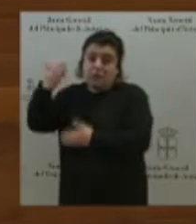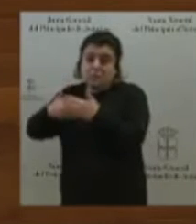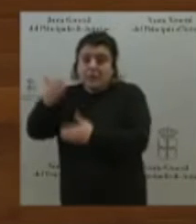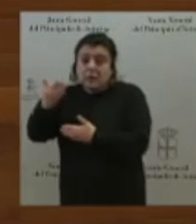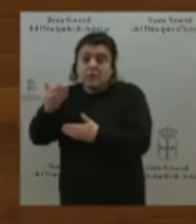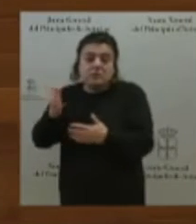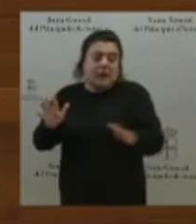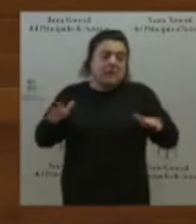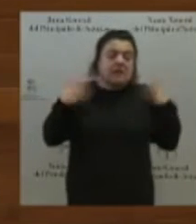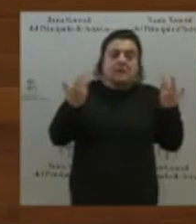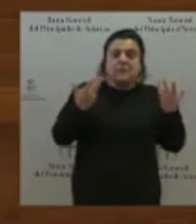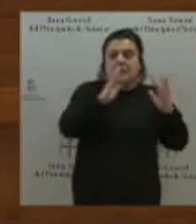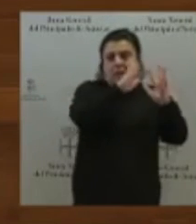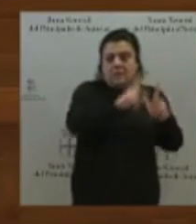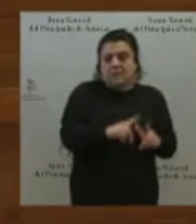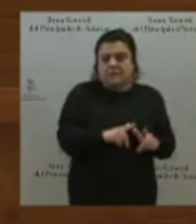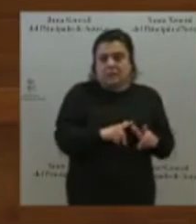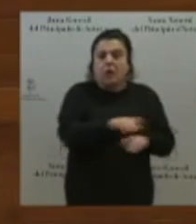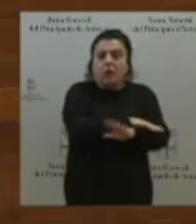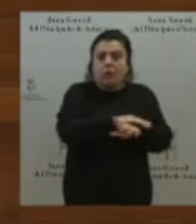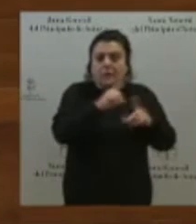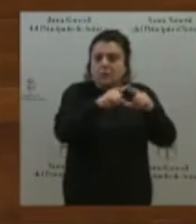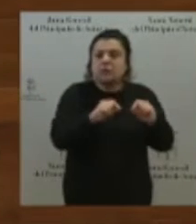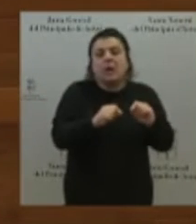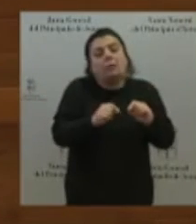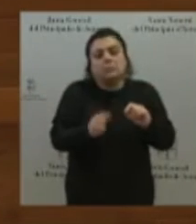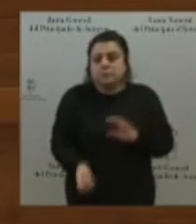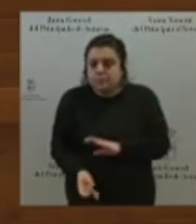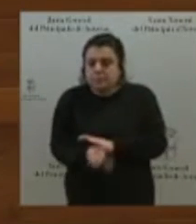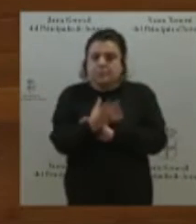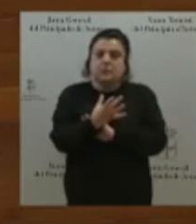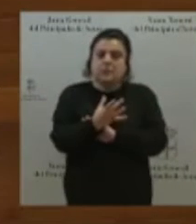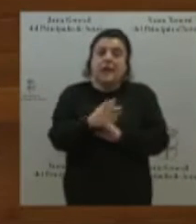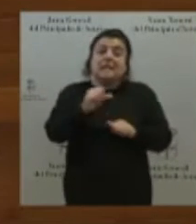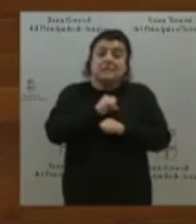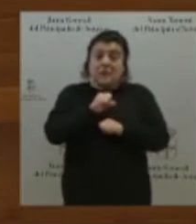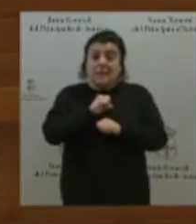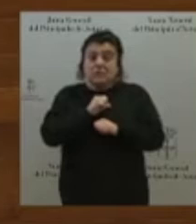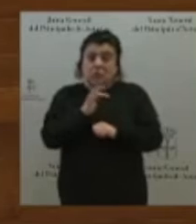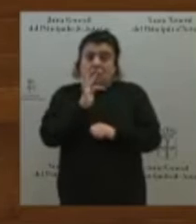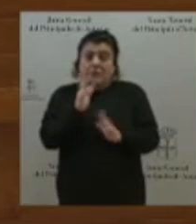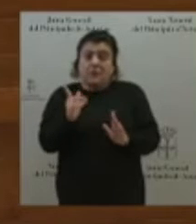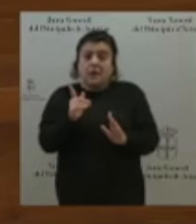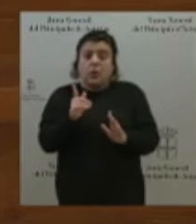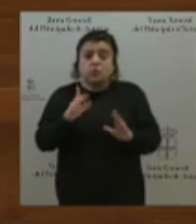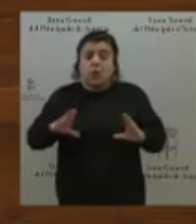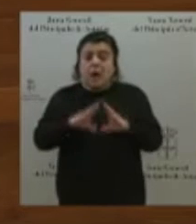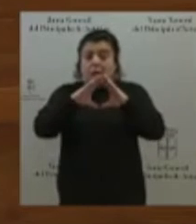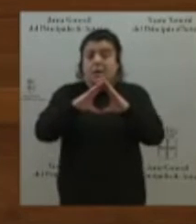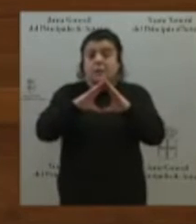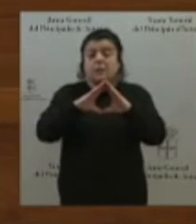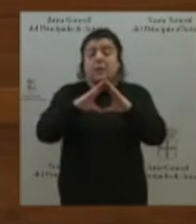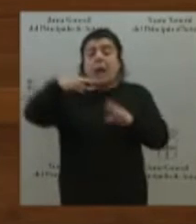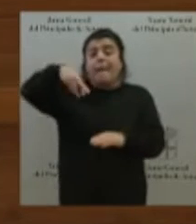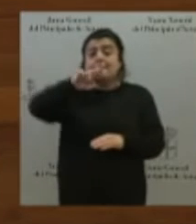todo eso. Estamos esperando todavía que se resuelva la grave agresión a la iglesia, a la ermita de los mártires de Valdecuna, por ejemplo, que sigue con los 30 centímetros